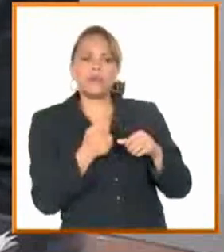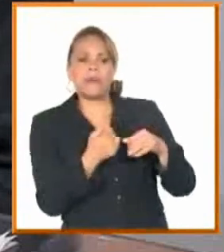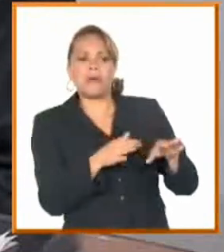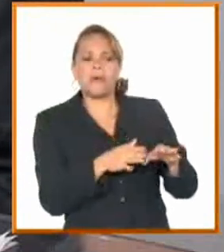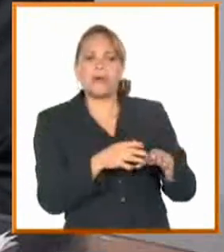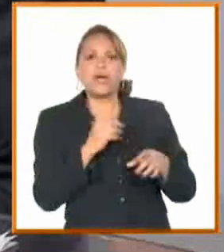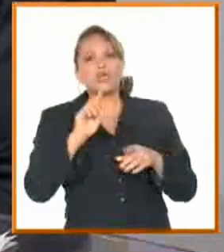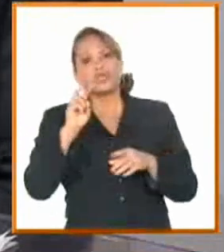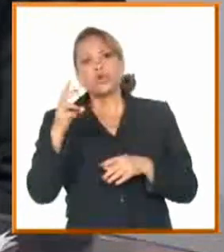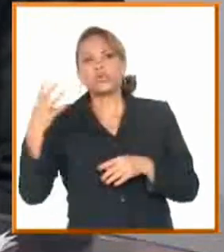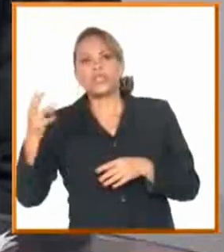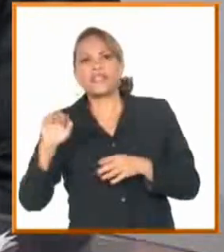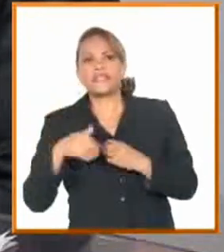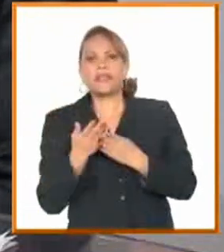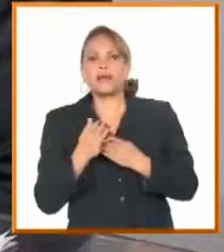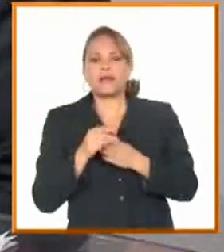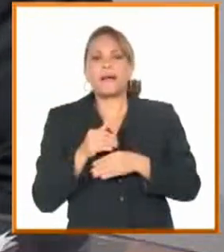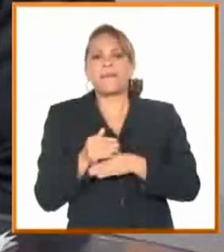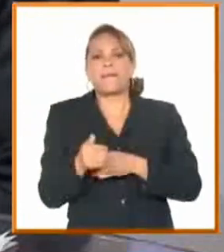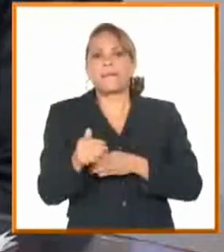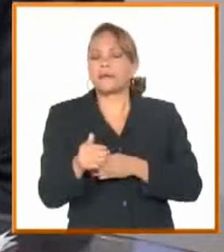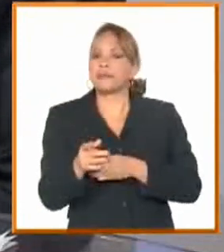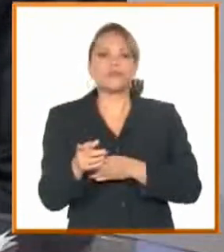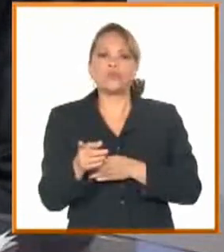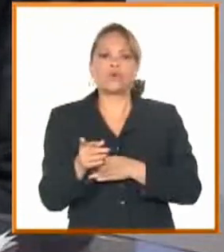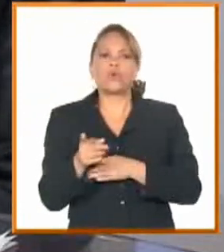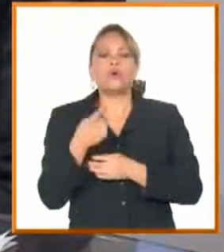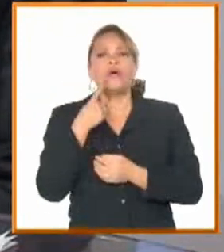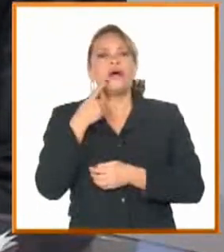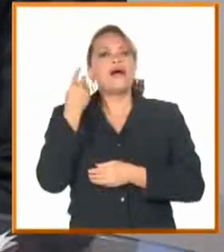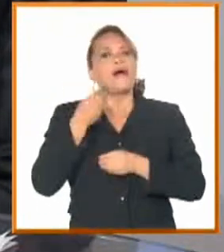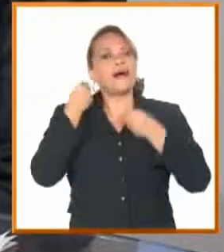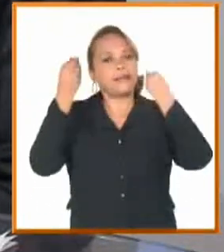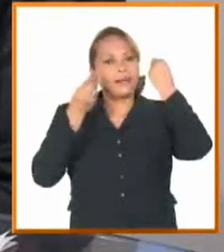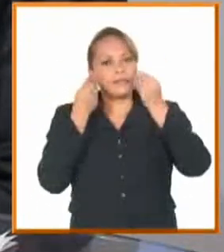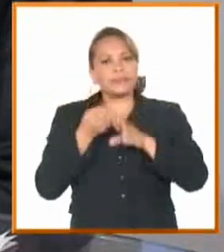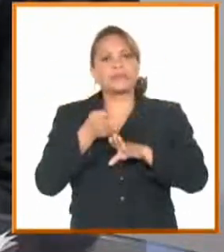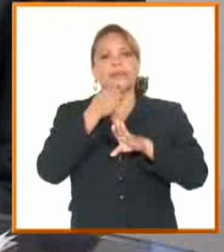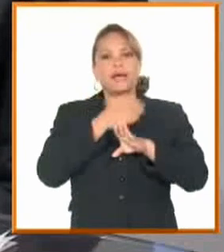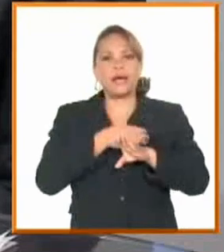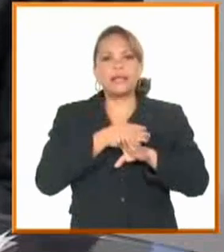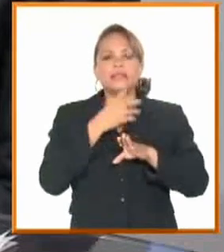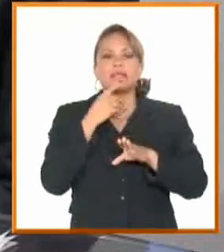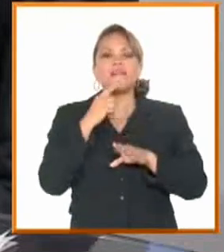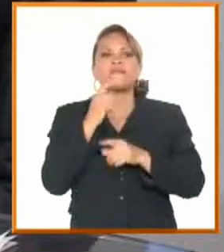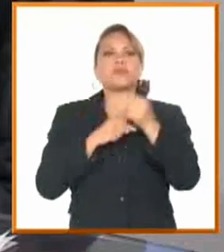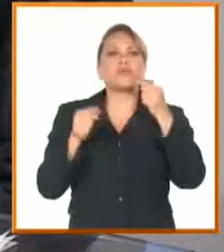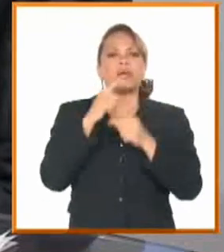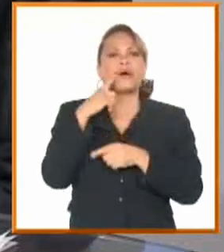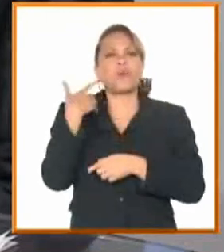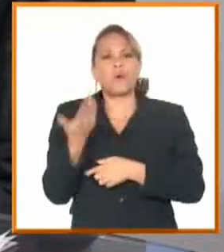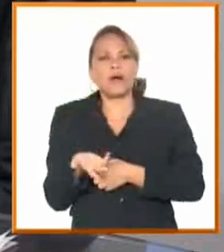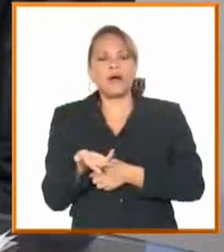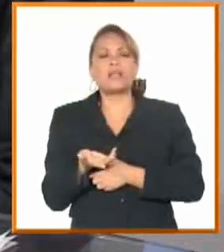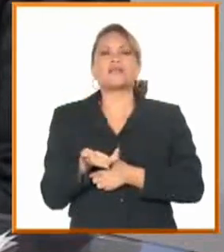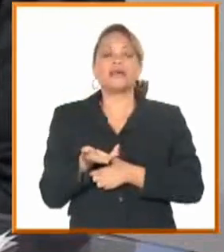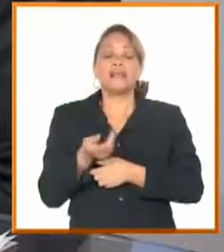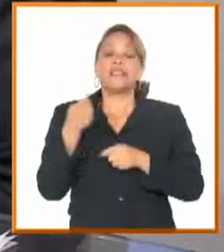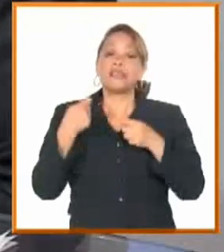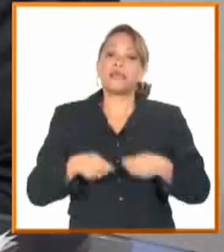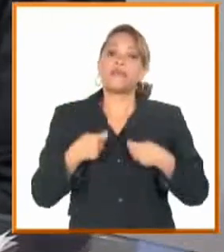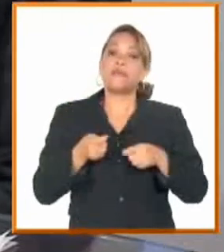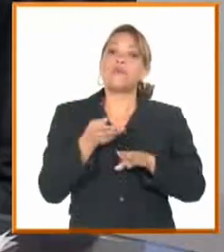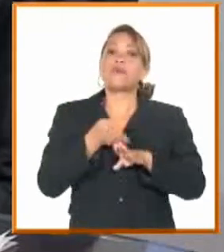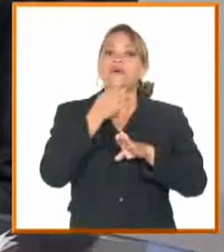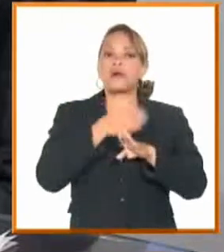ver si podemos dar más, porque eso genera mucha inseguridad. O sea, las entidades dicen, bueno, es que me dieron para 2 o 3 días, pero no sé si me van a